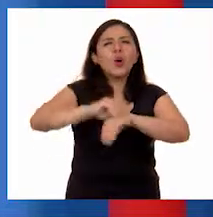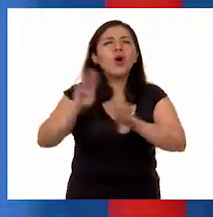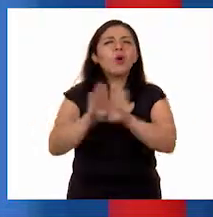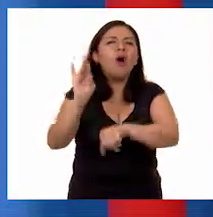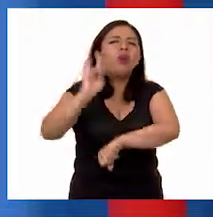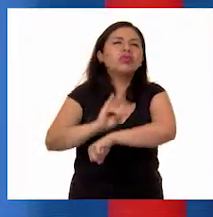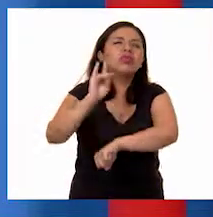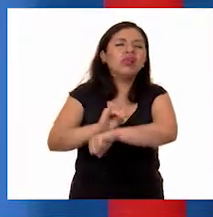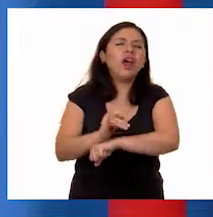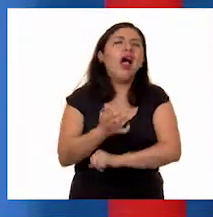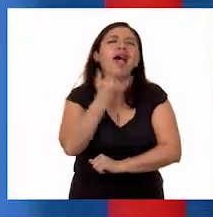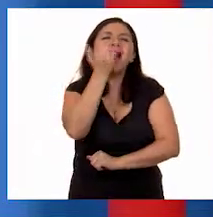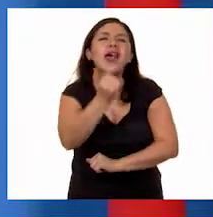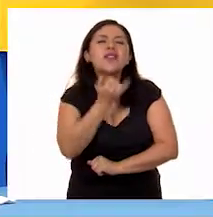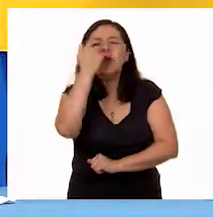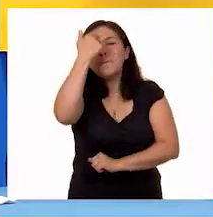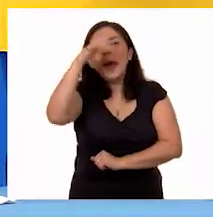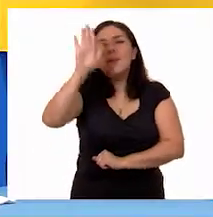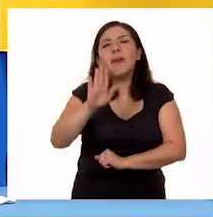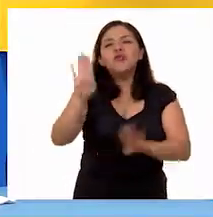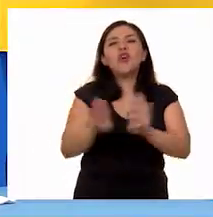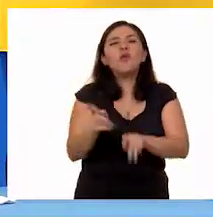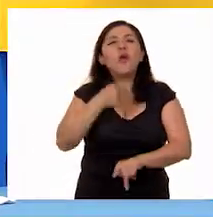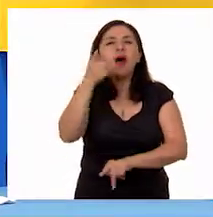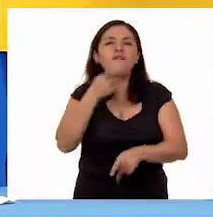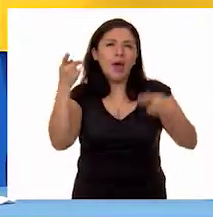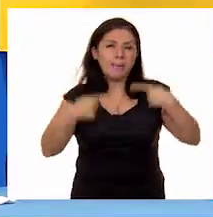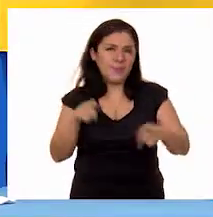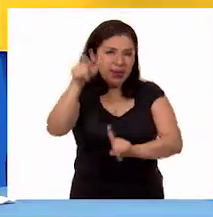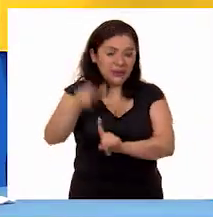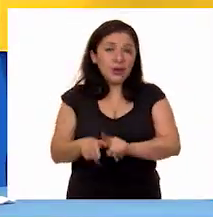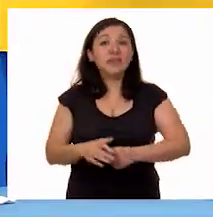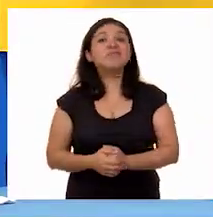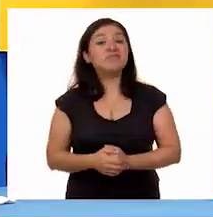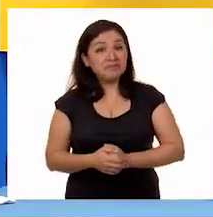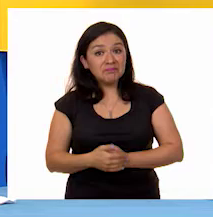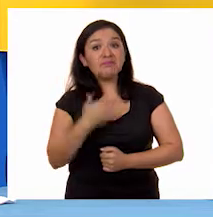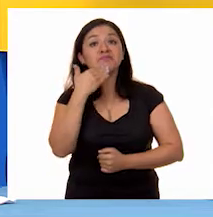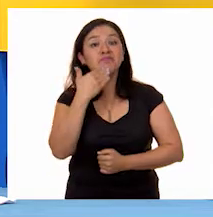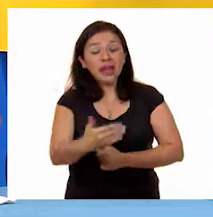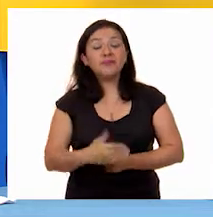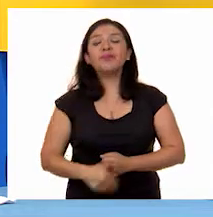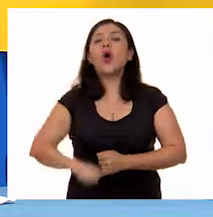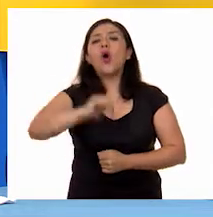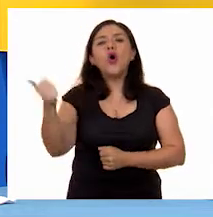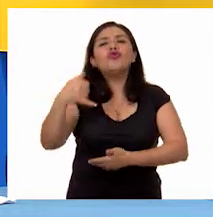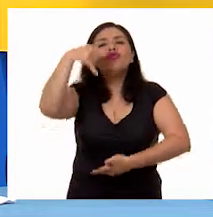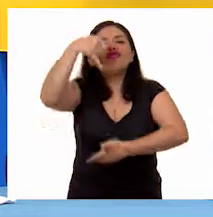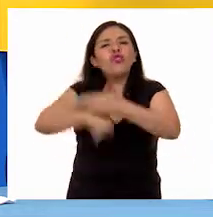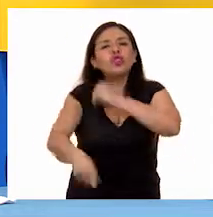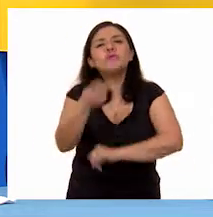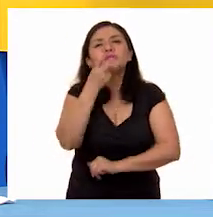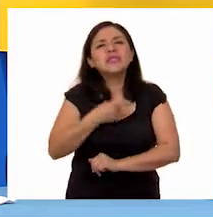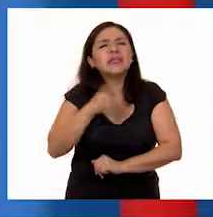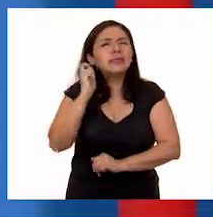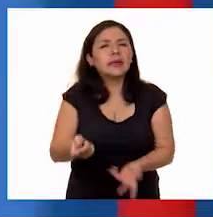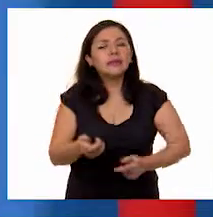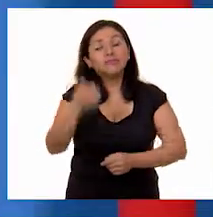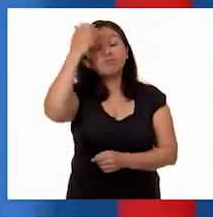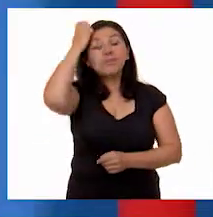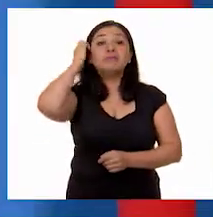el habla de algún personaje. Perfecto, María, muy bien. Y en cuanto al fondo, ¿qué me podrías decir? Pues